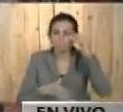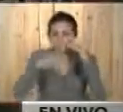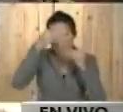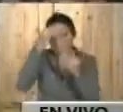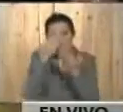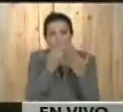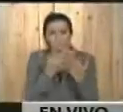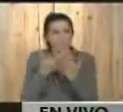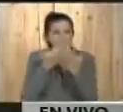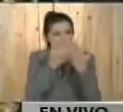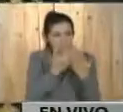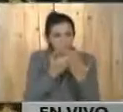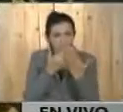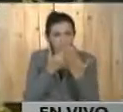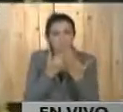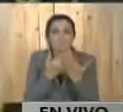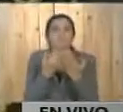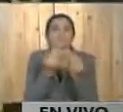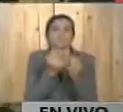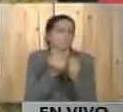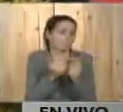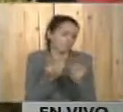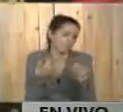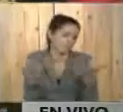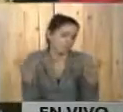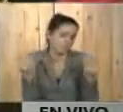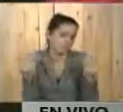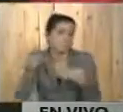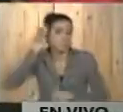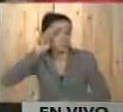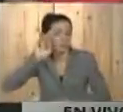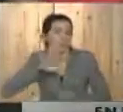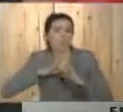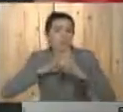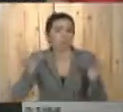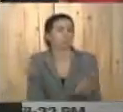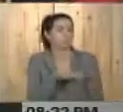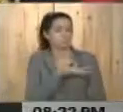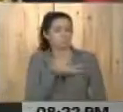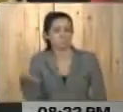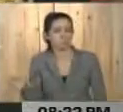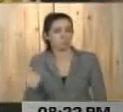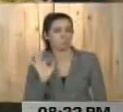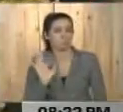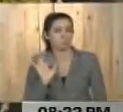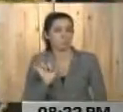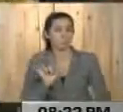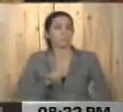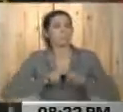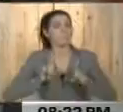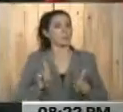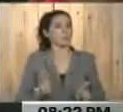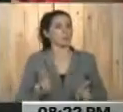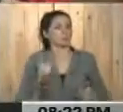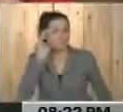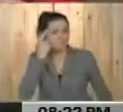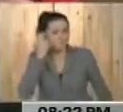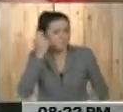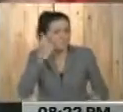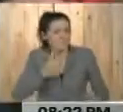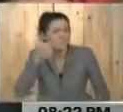tuve varios maestros, todos excelentes. Pero al que más